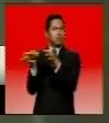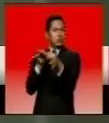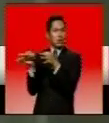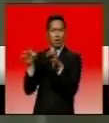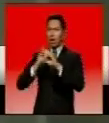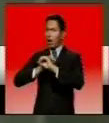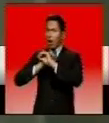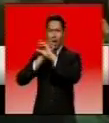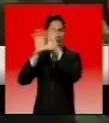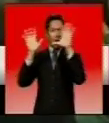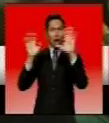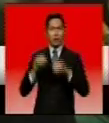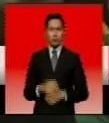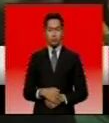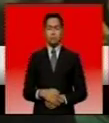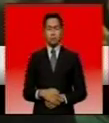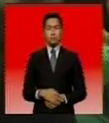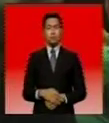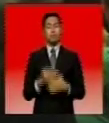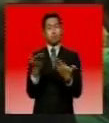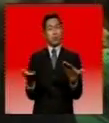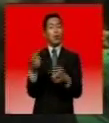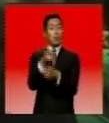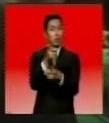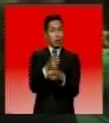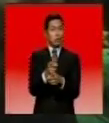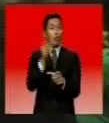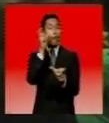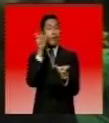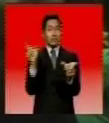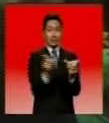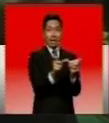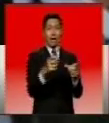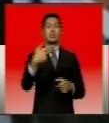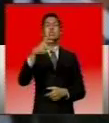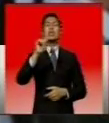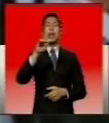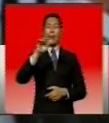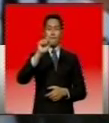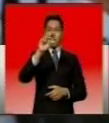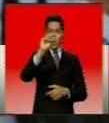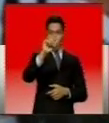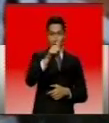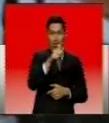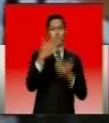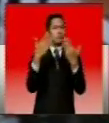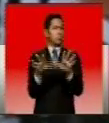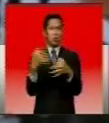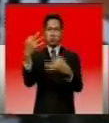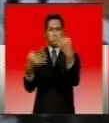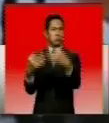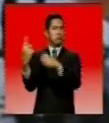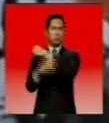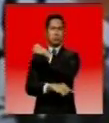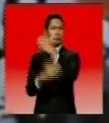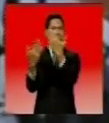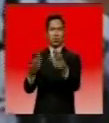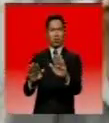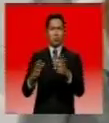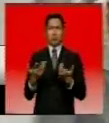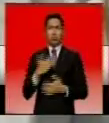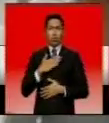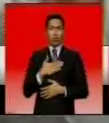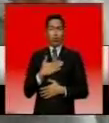en Panamá. Por eso, para el fiscal se trata de un caso ya juzgado. No creo que haya ningún delito para